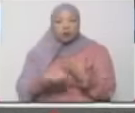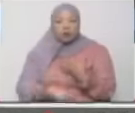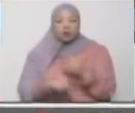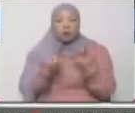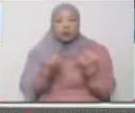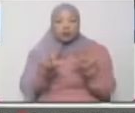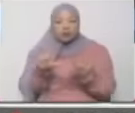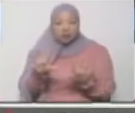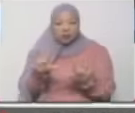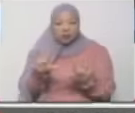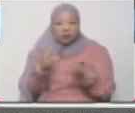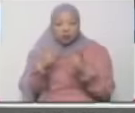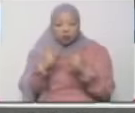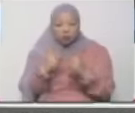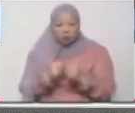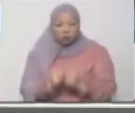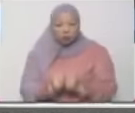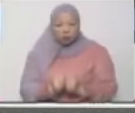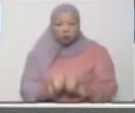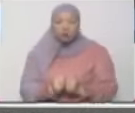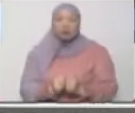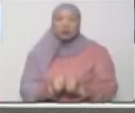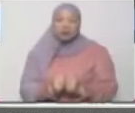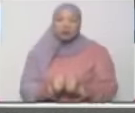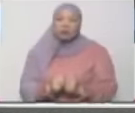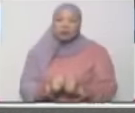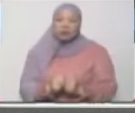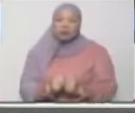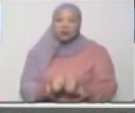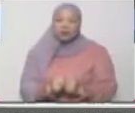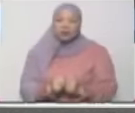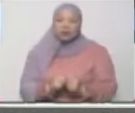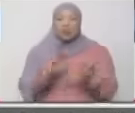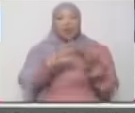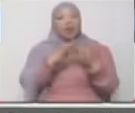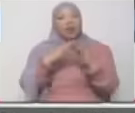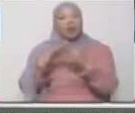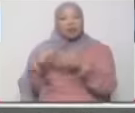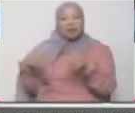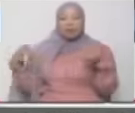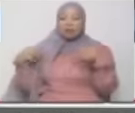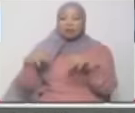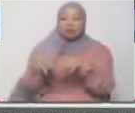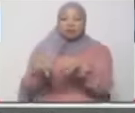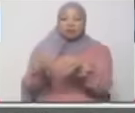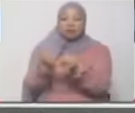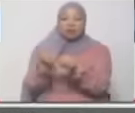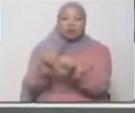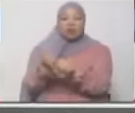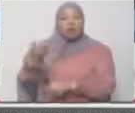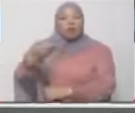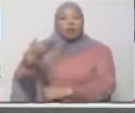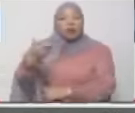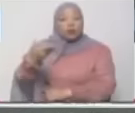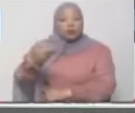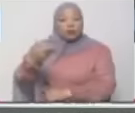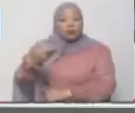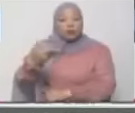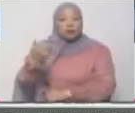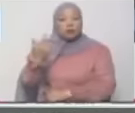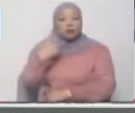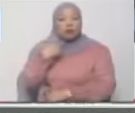63, reuniera a las comunas que llamo de vanguardia. Yo